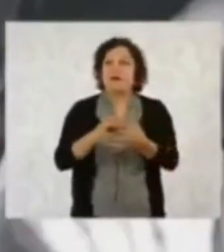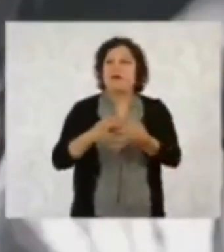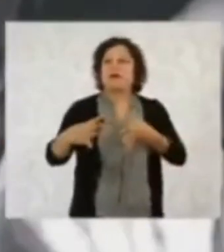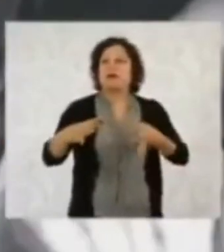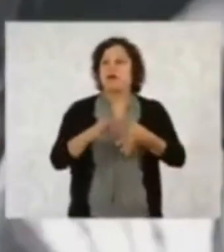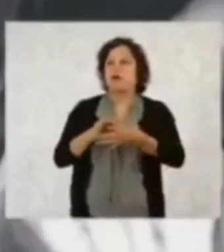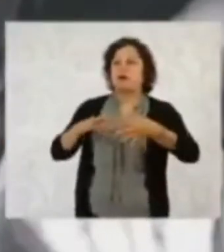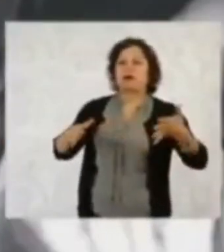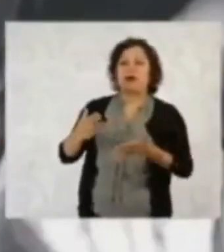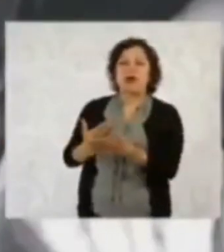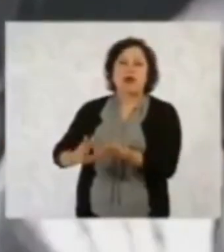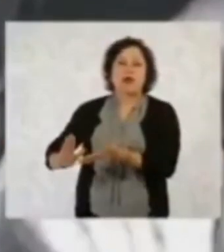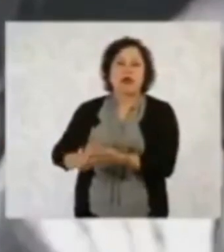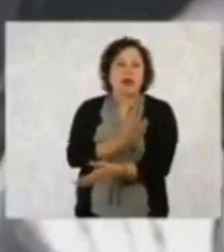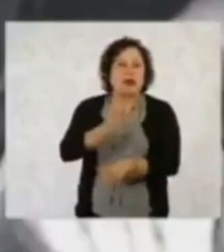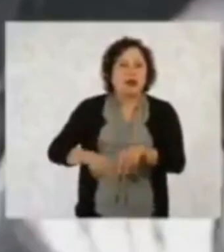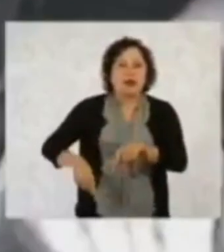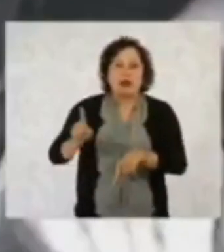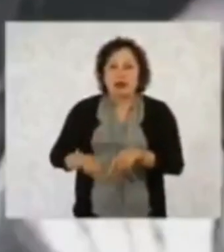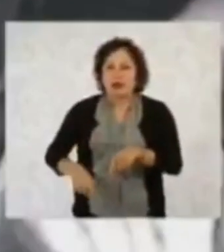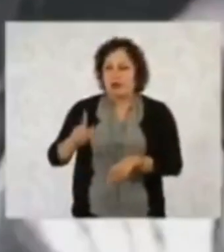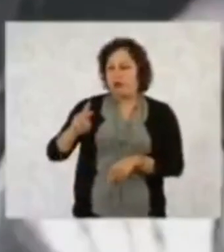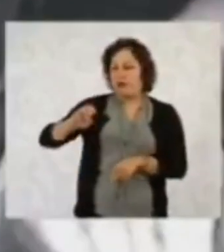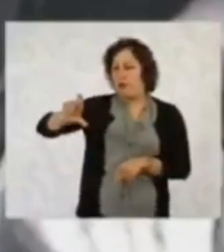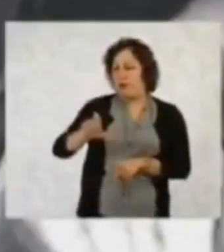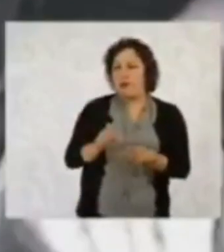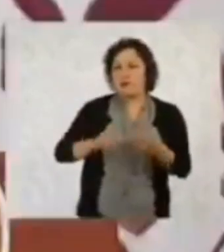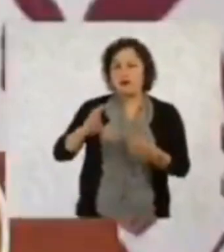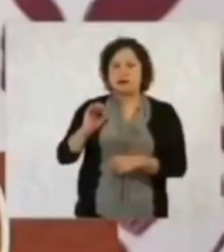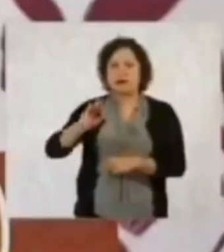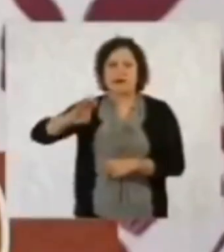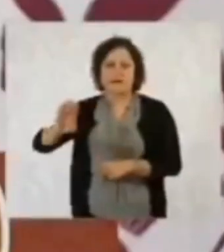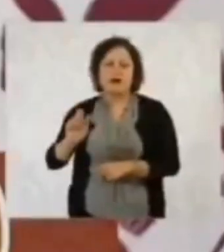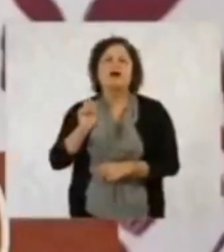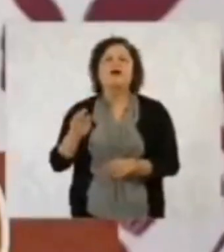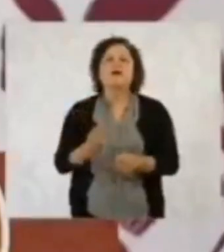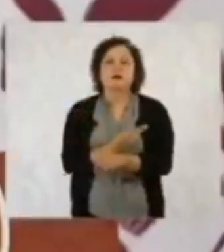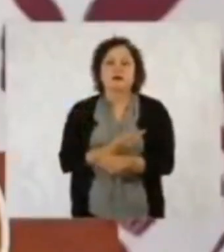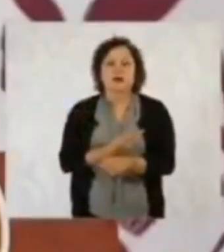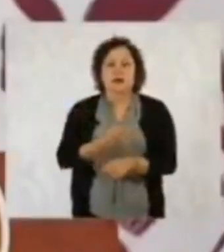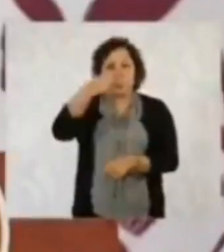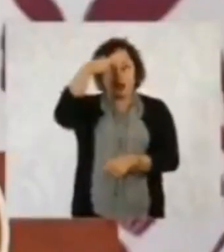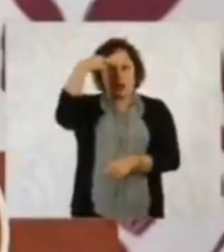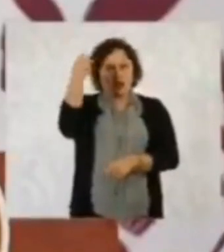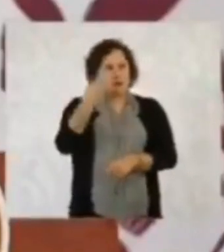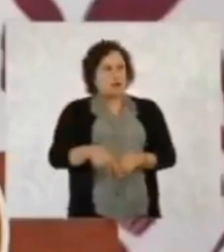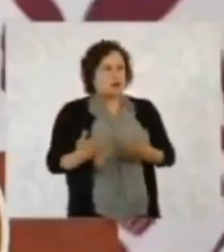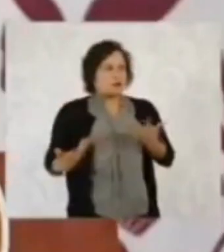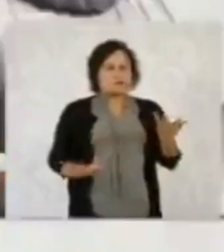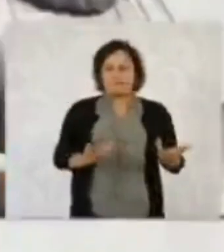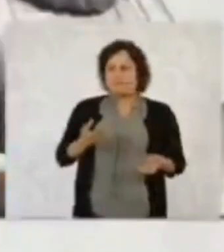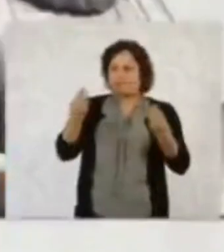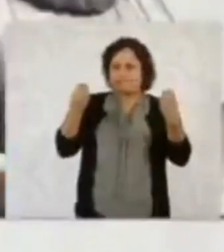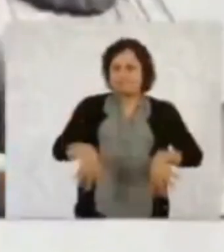desarticulación de Pemex y de CFE, pues lo que provocaron fue una pérdida de soberanía. Pero dicen entonces, que no hubo